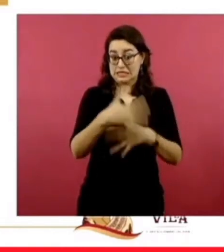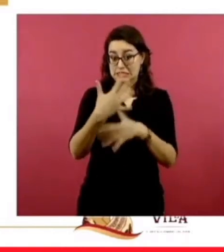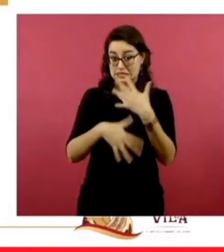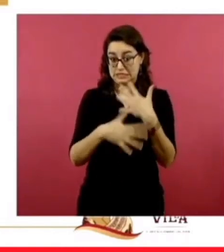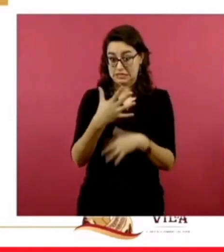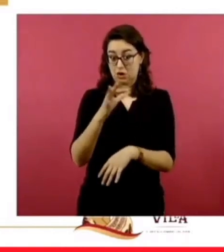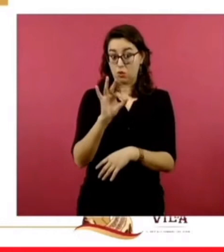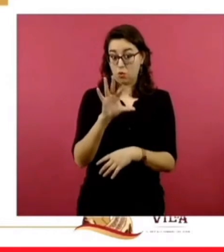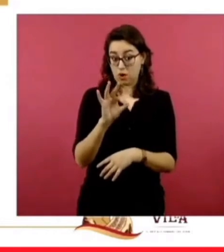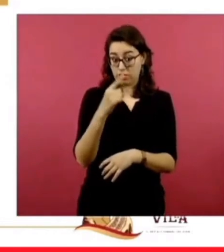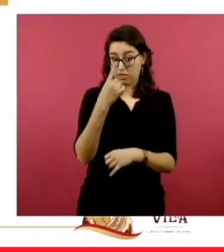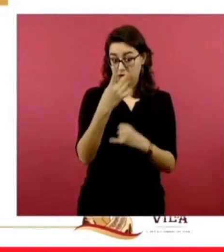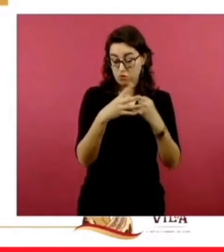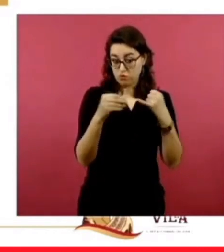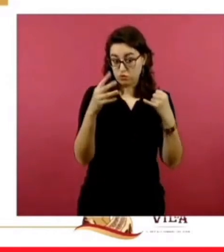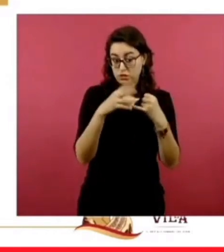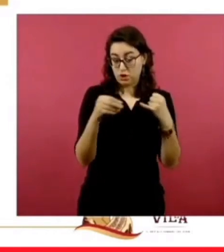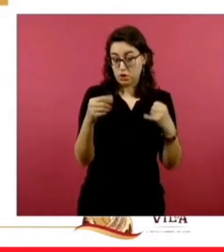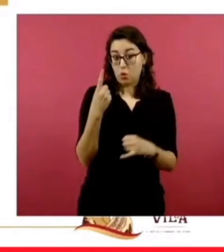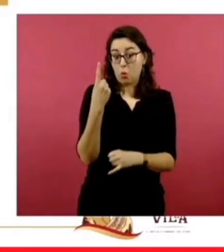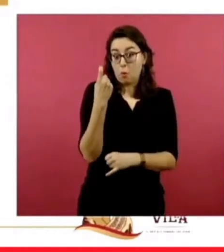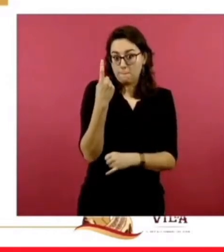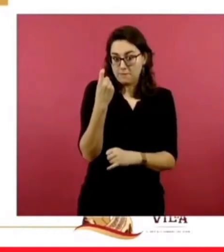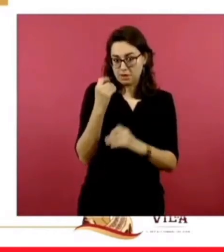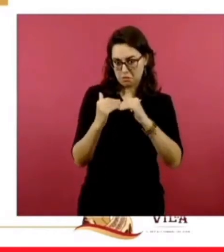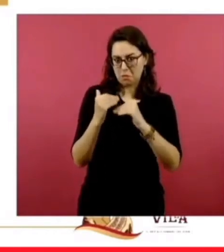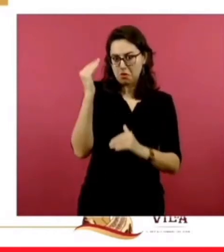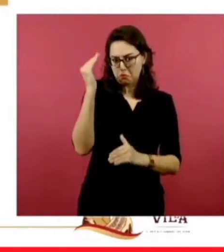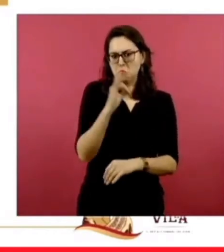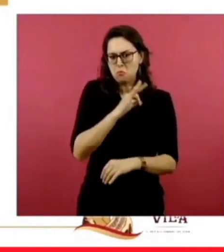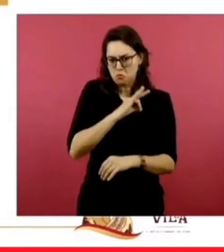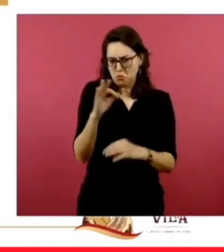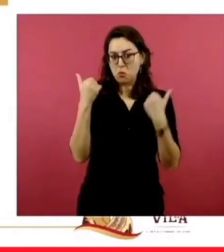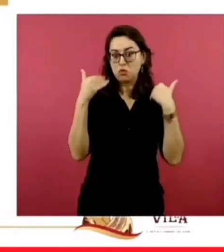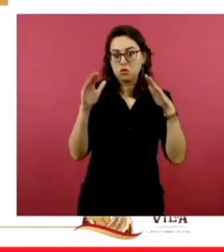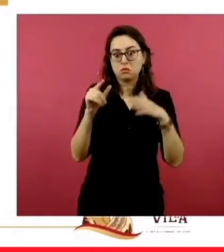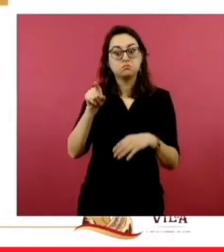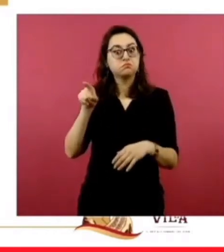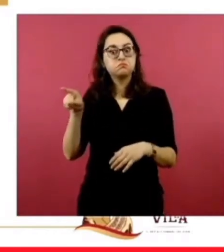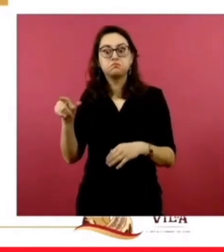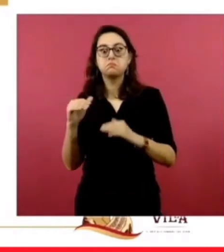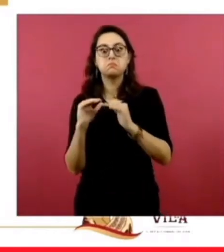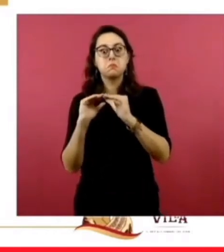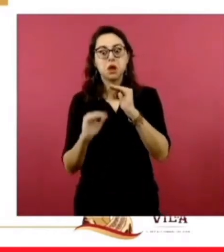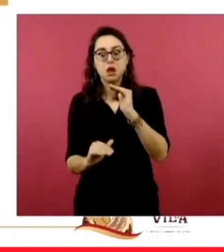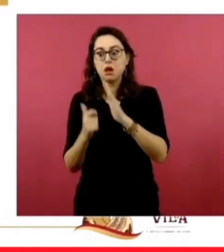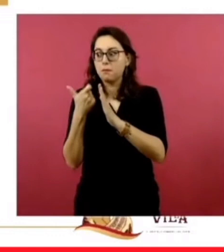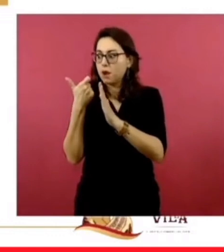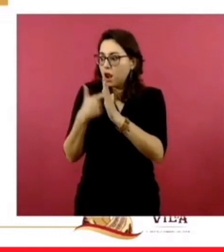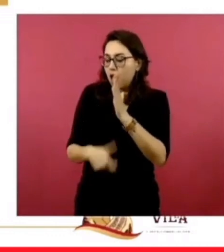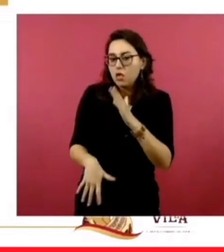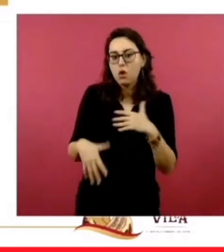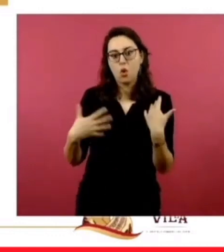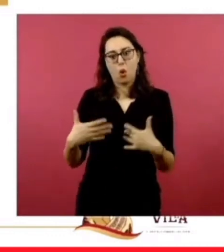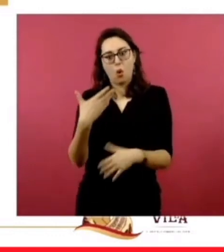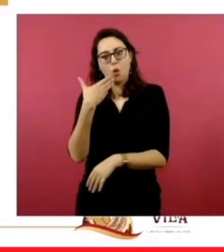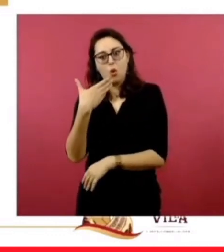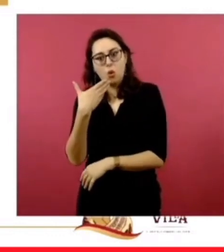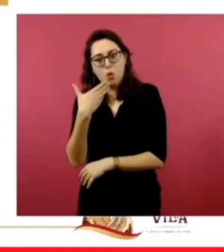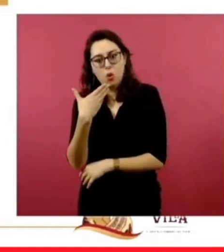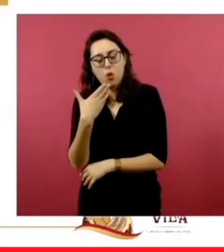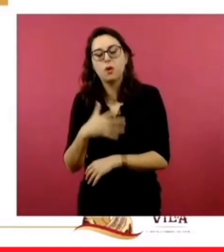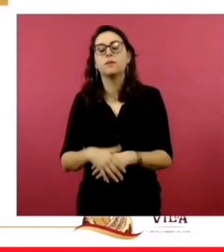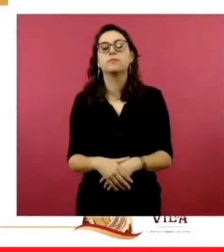15 pesos 41 centavos, casi un peso de diferencia. Y hay ejemplos en el Estado de México, en Puebla,